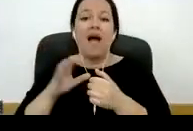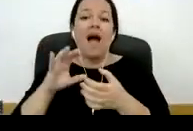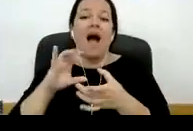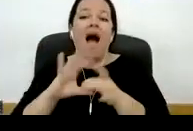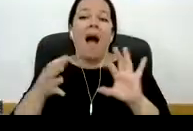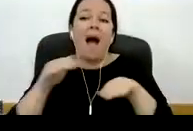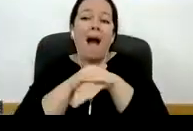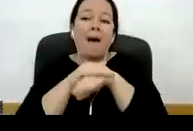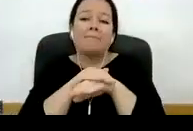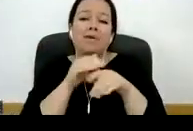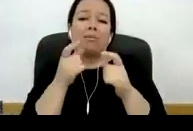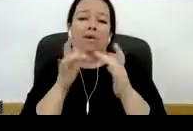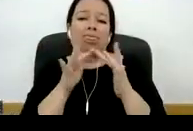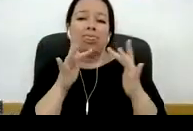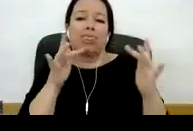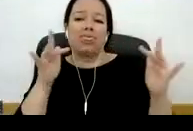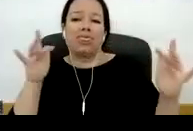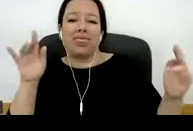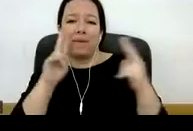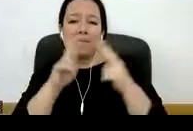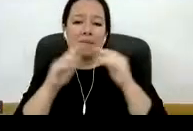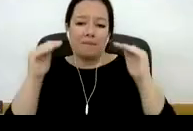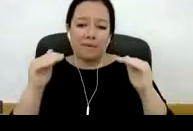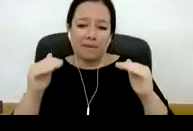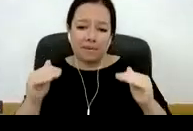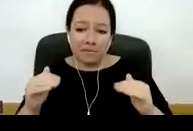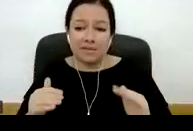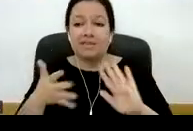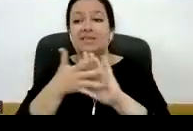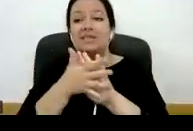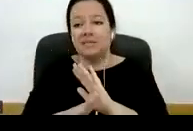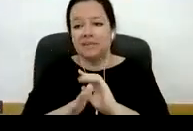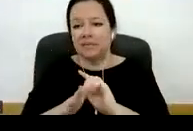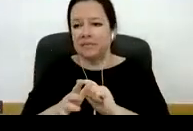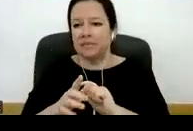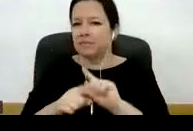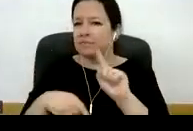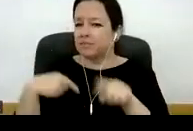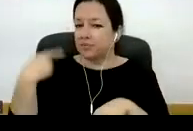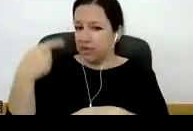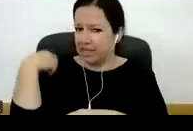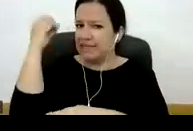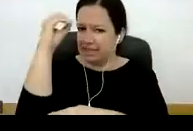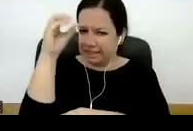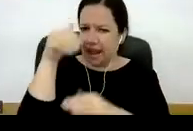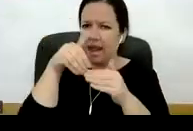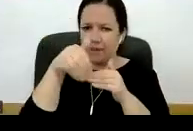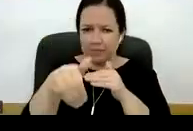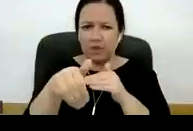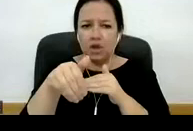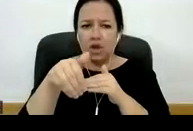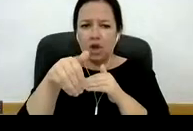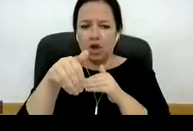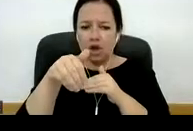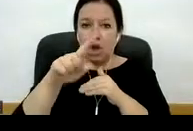más difícil reunirnos con ellos. Todo esto comporta, lo veremos en la charla que haremos, la